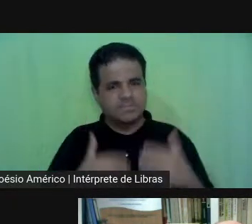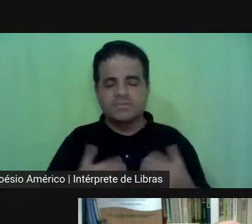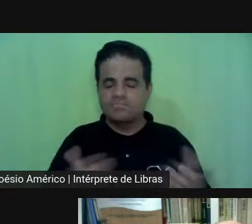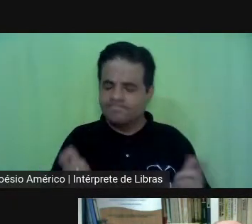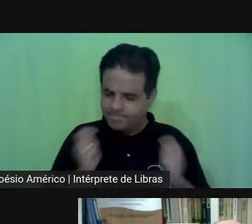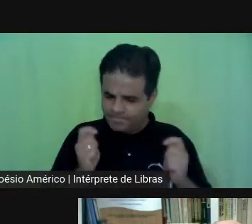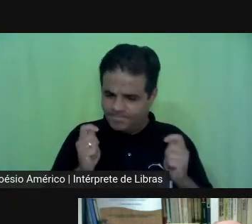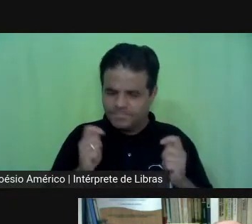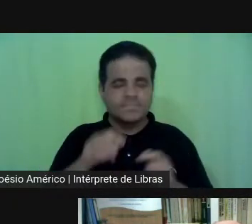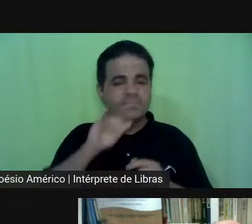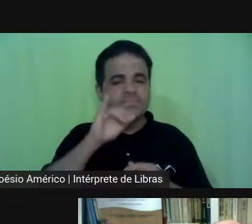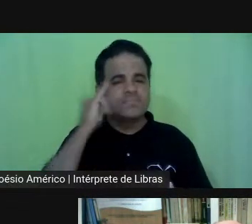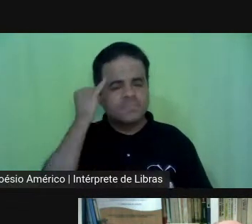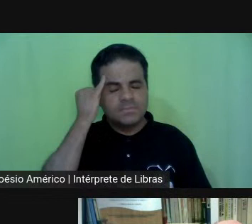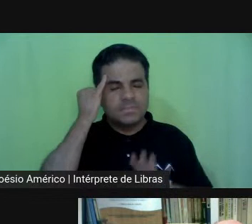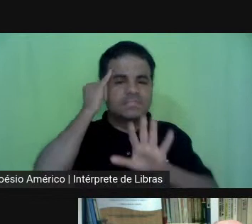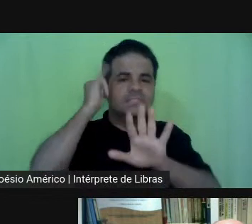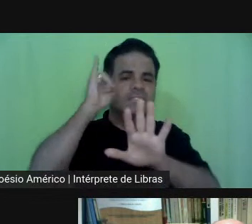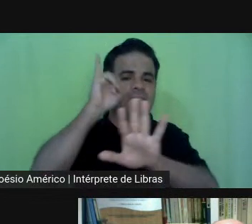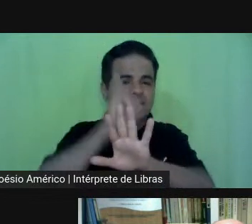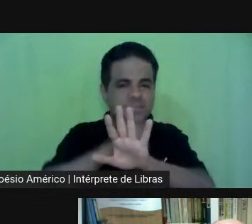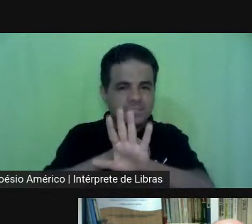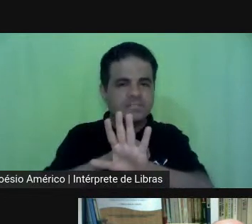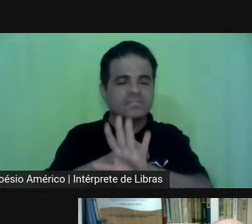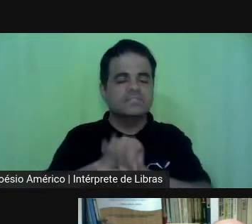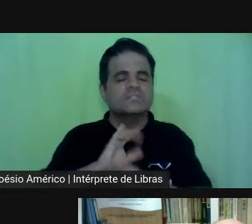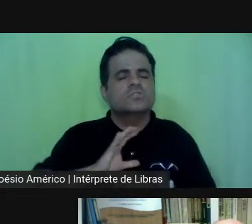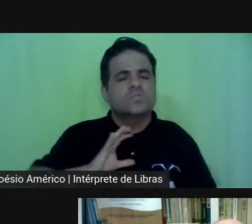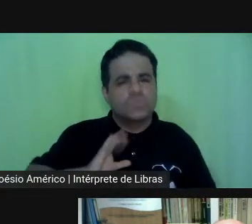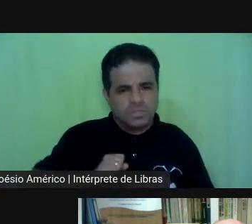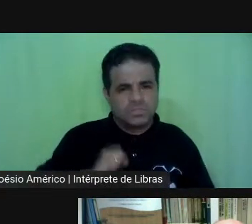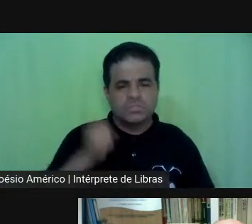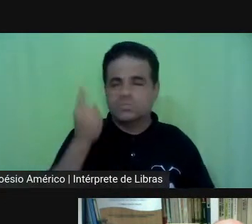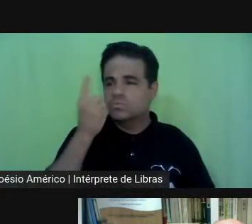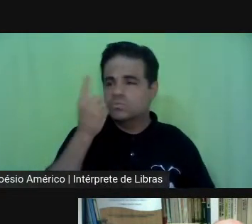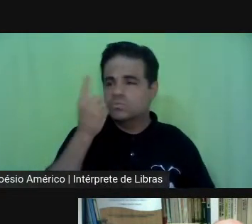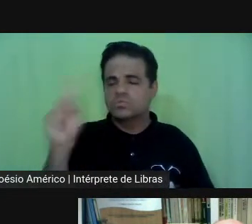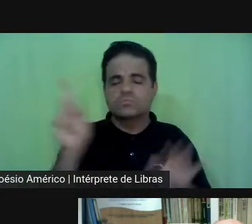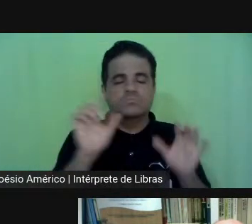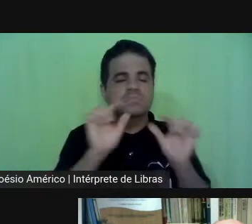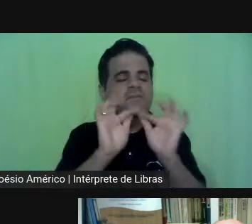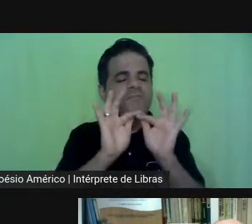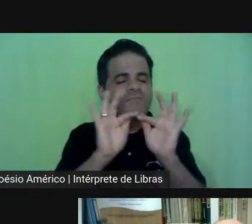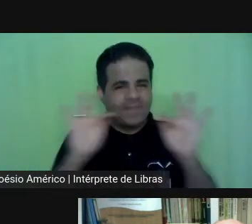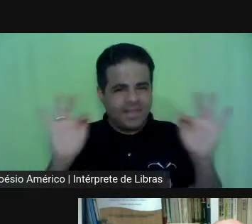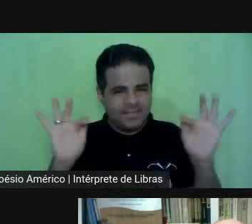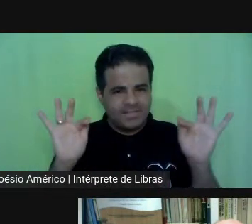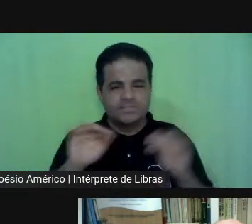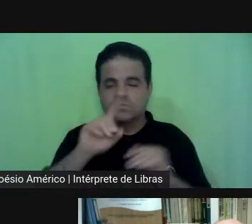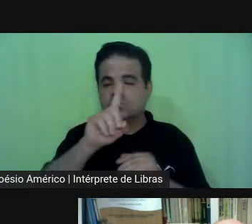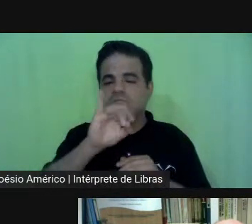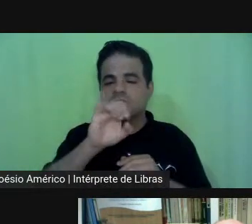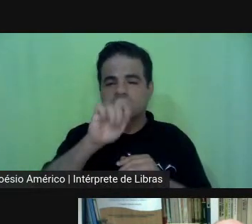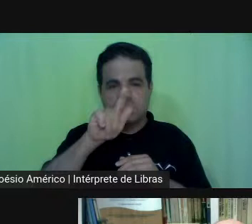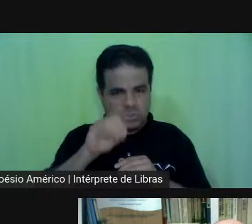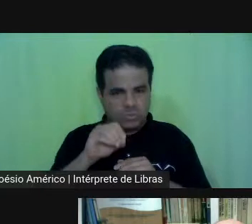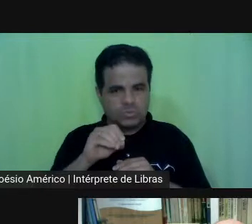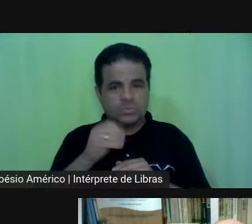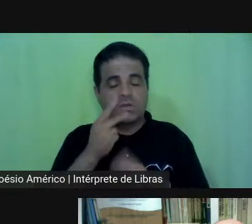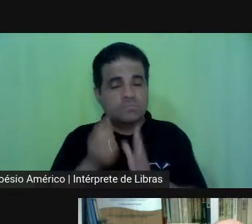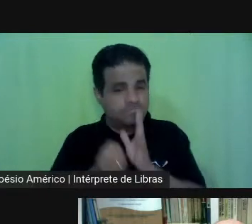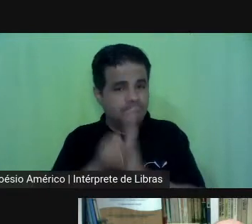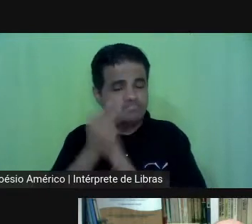idealista este mundo de la última frase que llevo formuló la